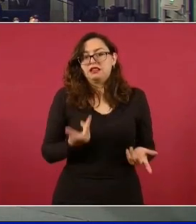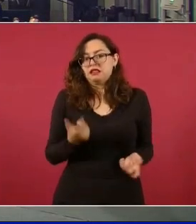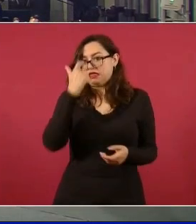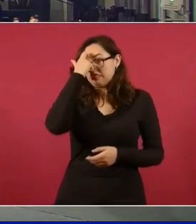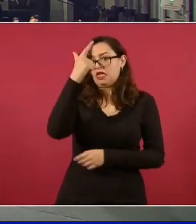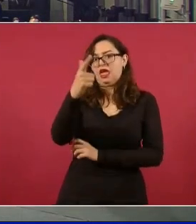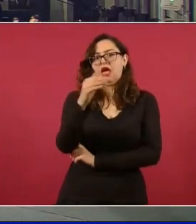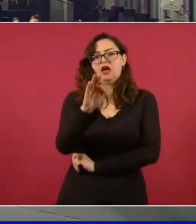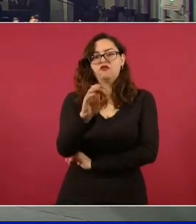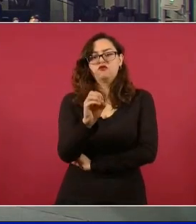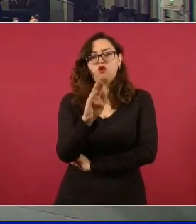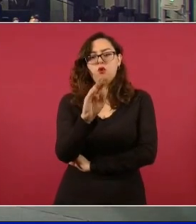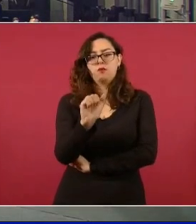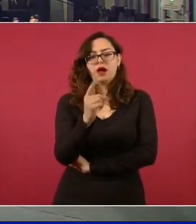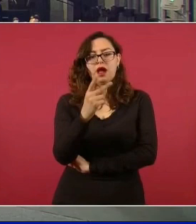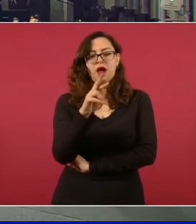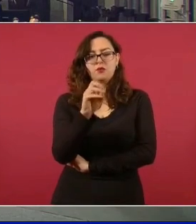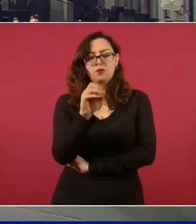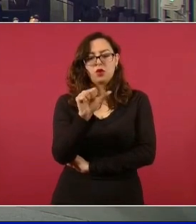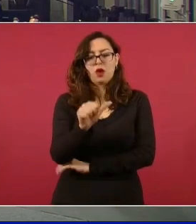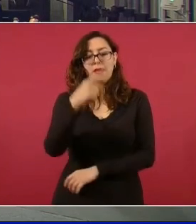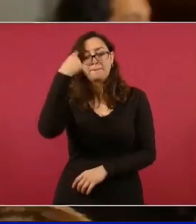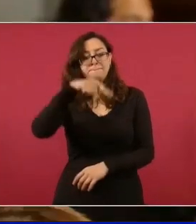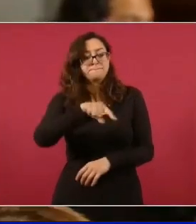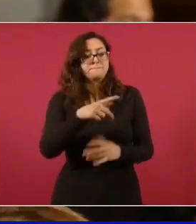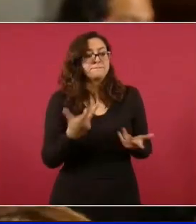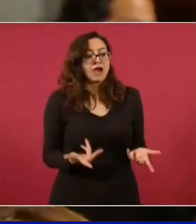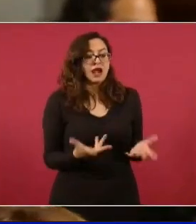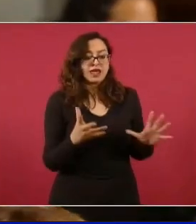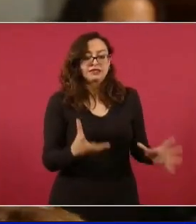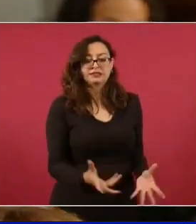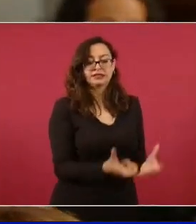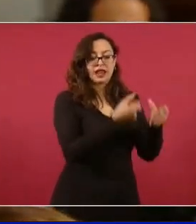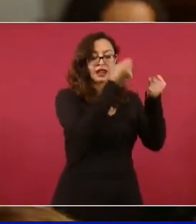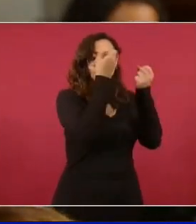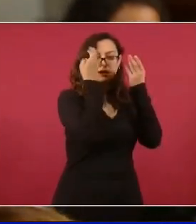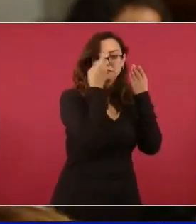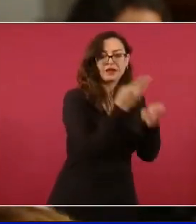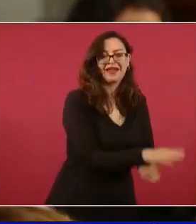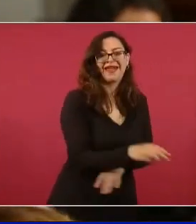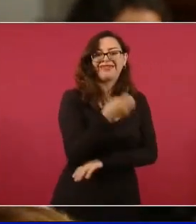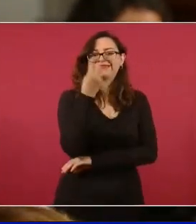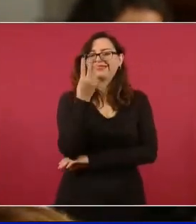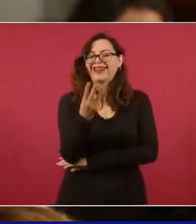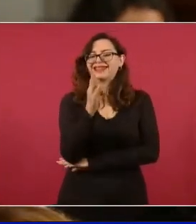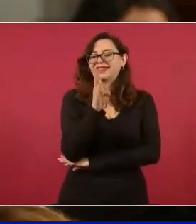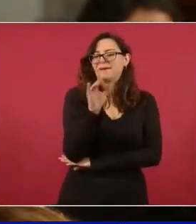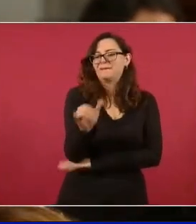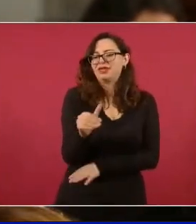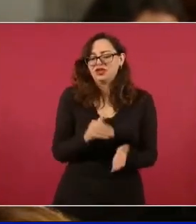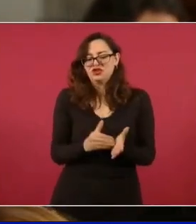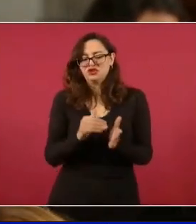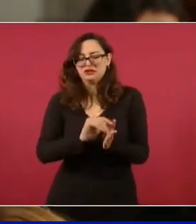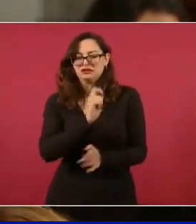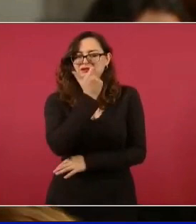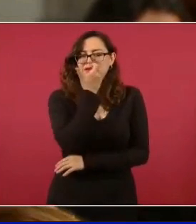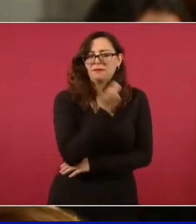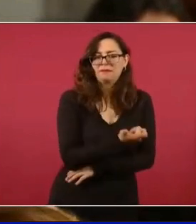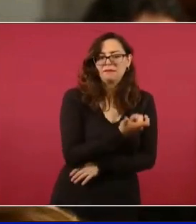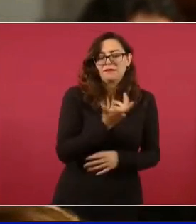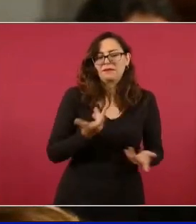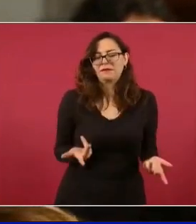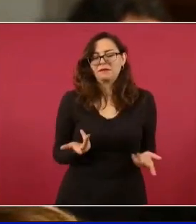FOBAPROA, podría alcanzar hasta los 3 billones de pesos. Un cálculo que hizo la Auditoría Superior de la Federación es